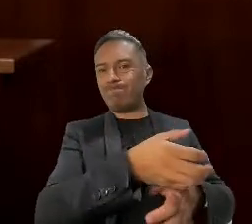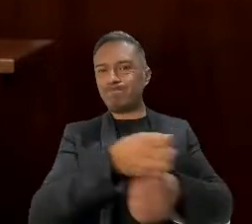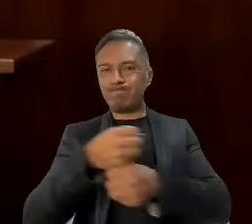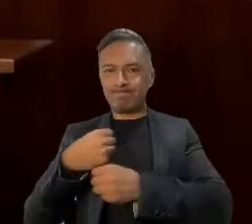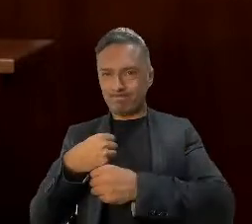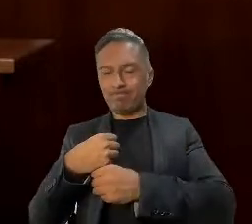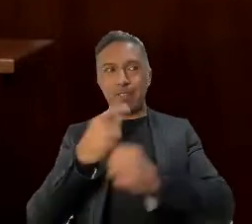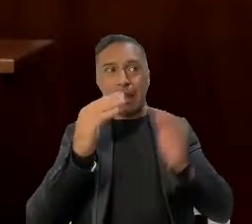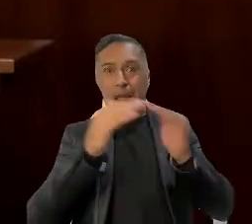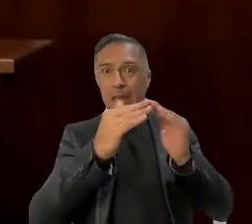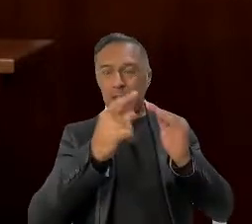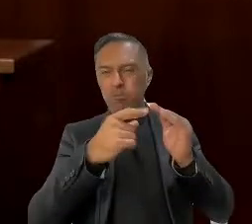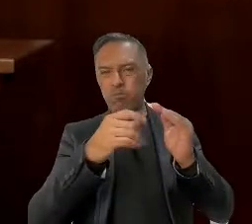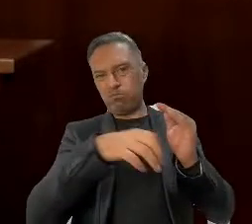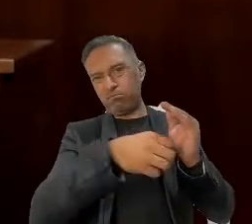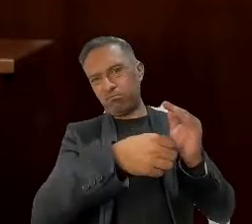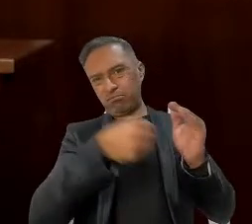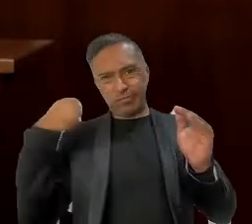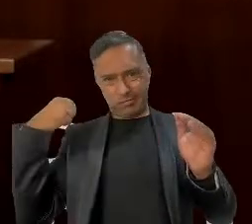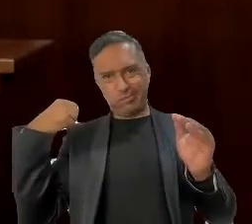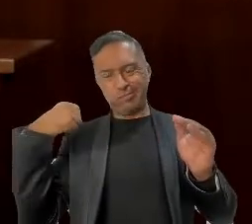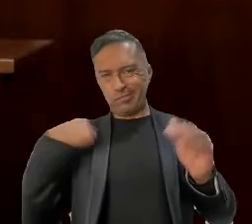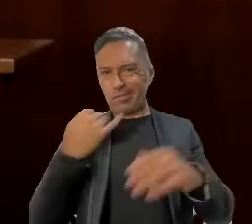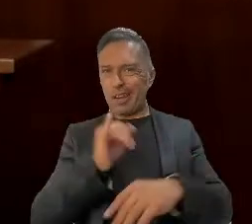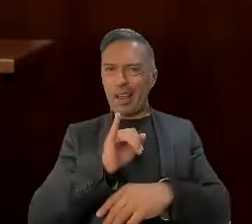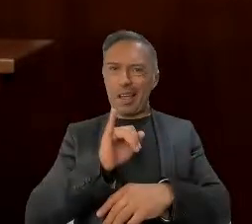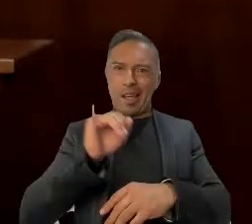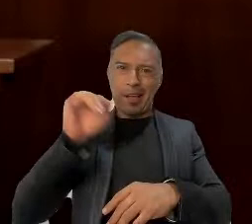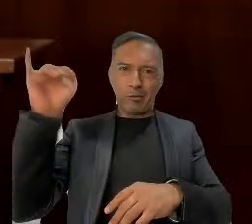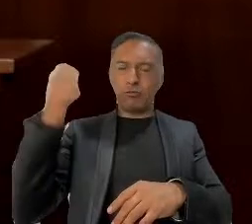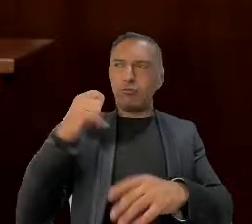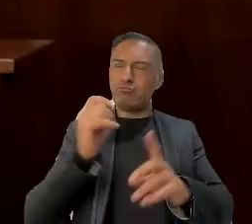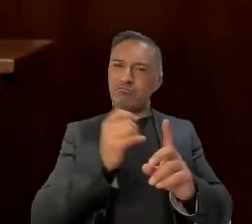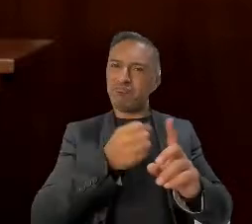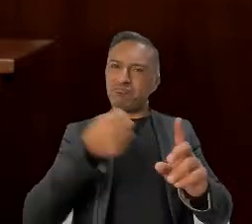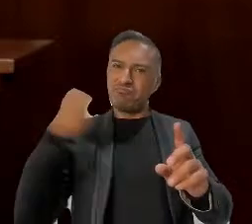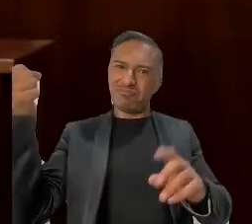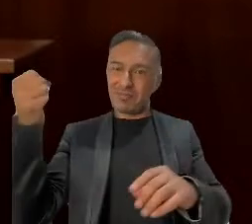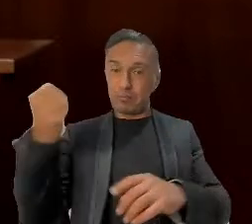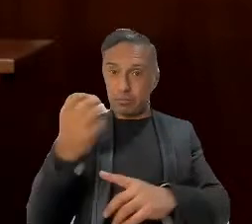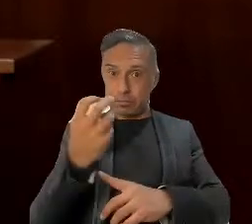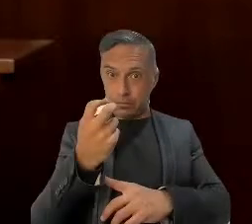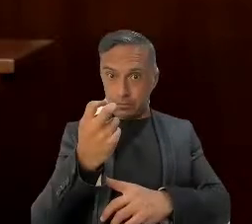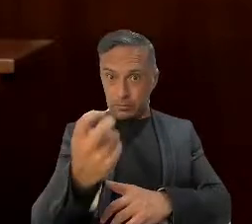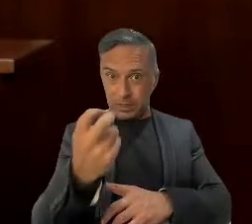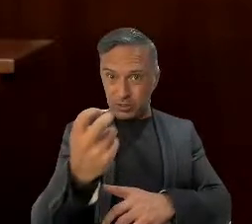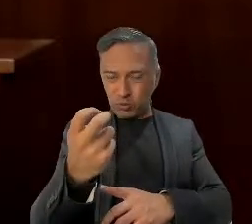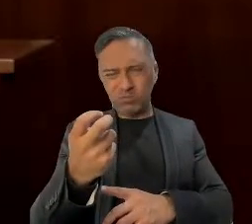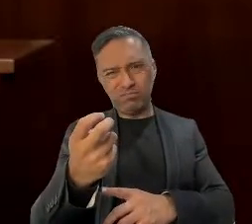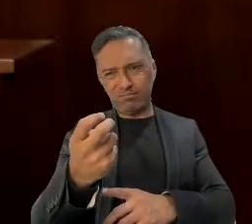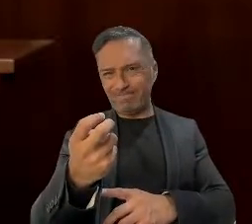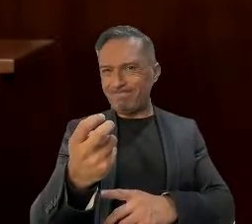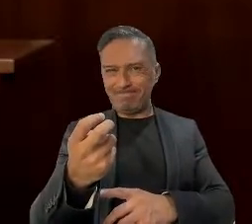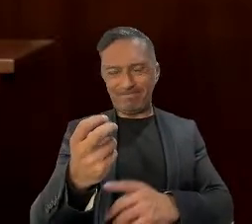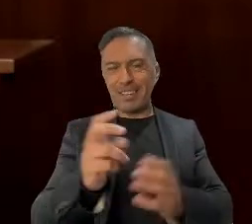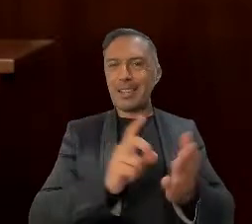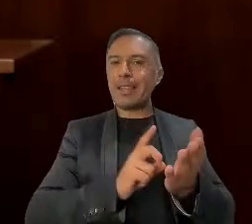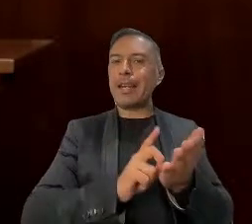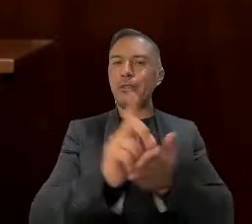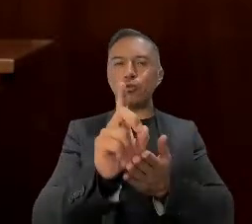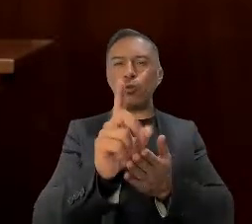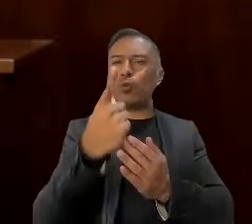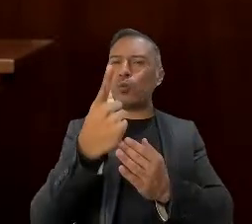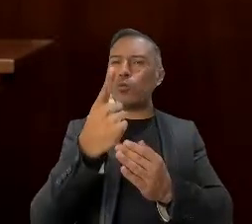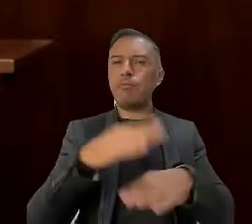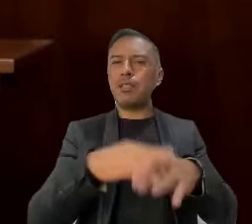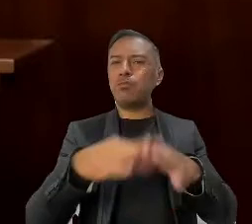su hogar esta conducta es una grave violación a los derechos fundamentales principalmente del derecho